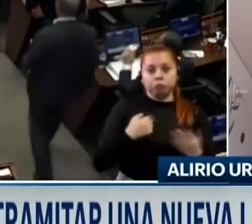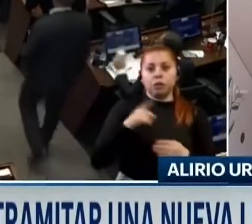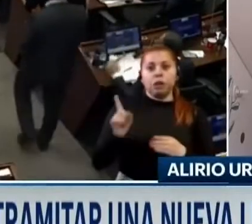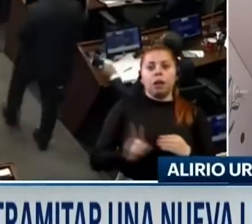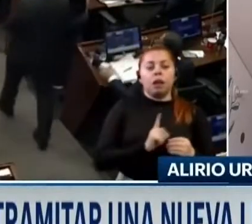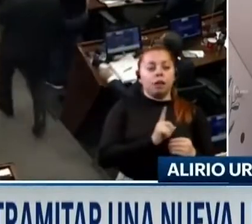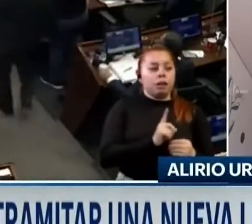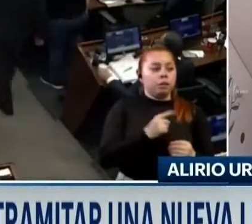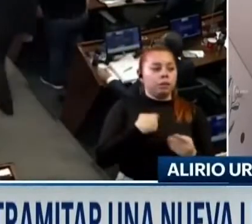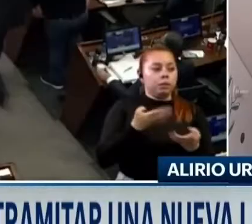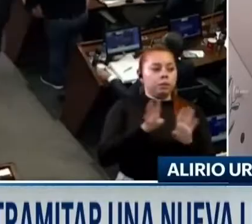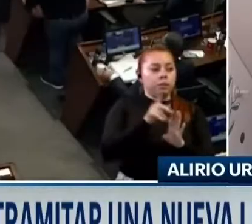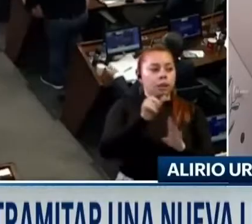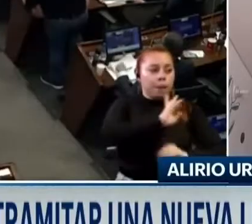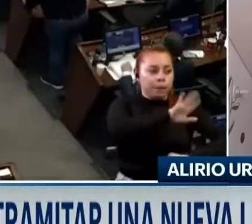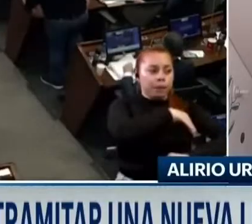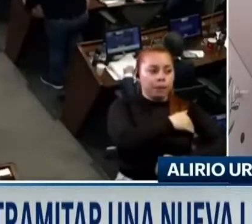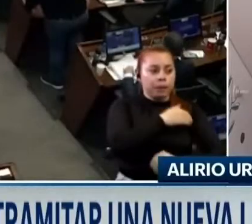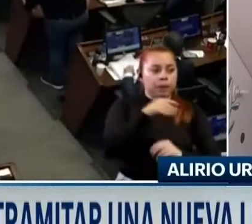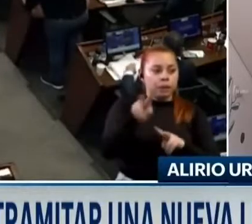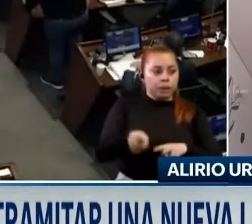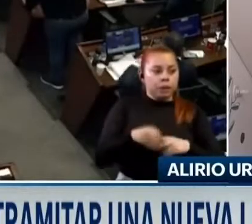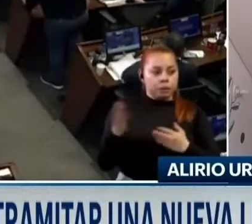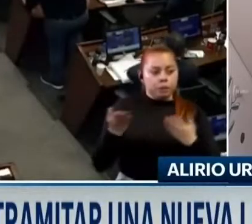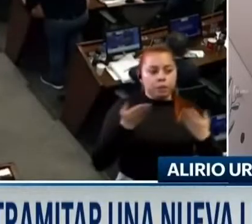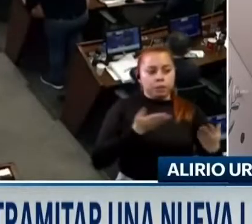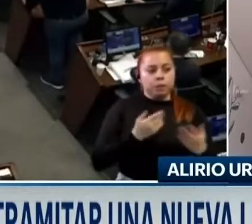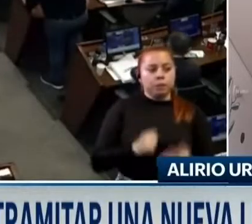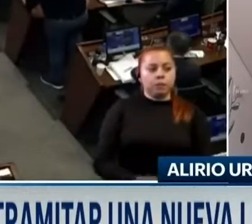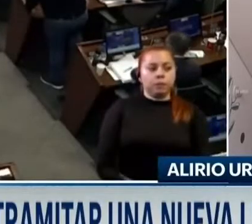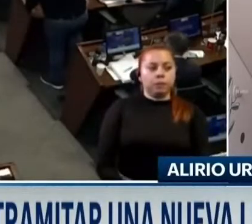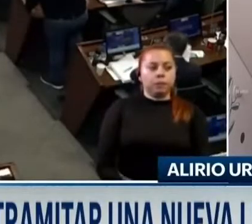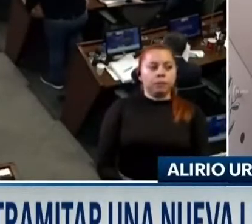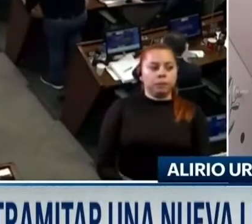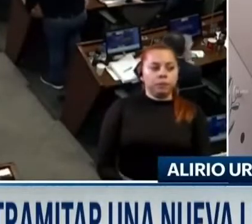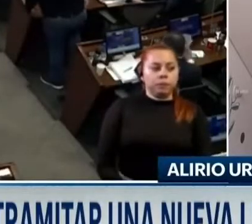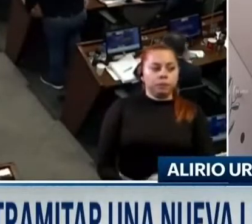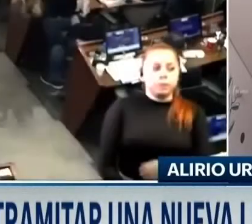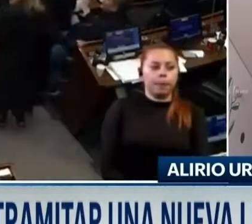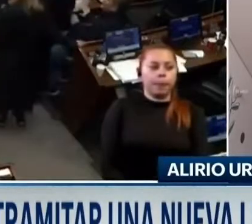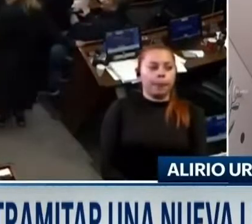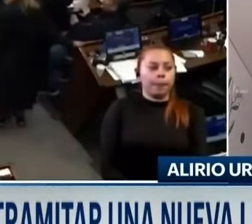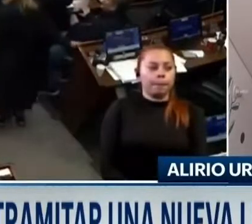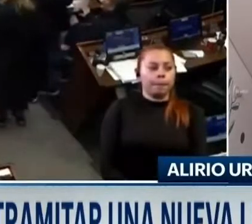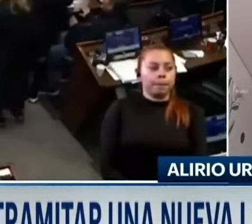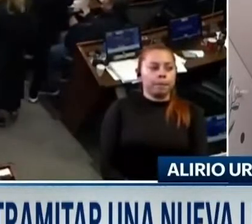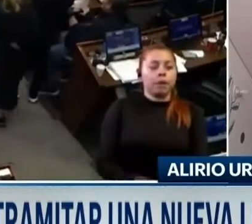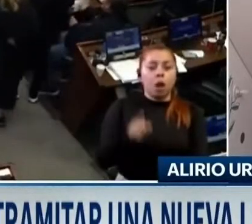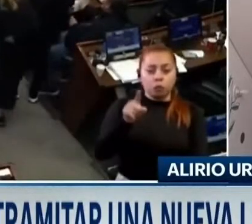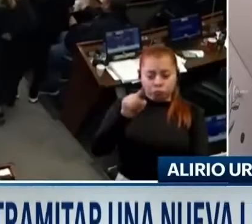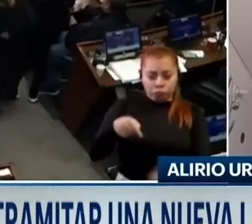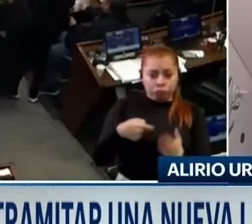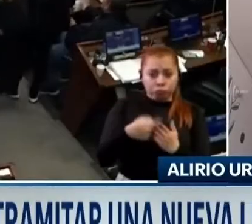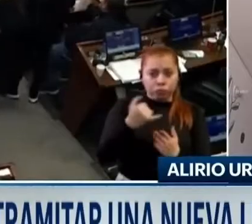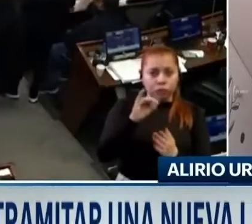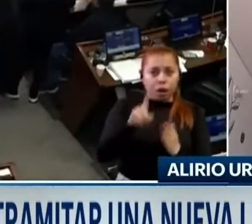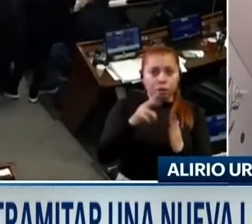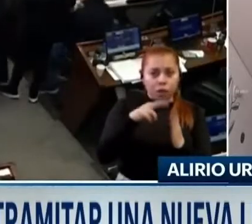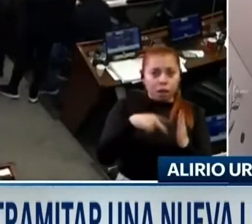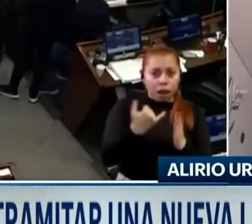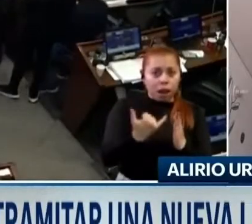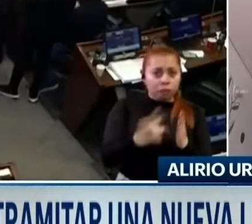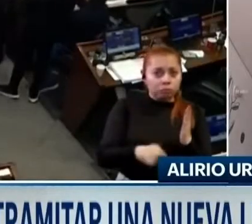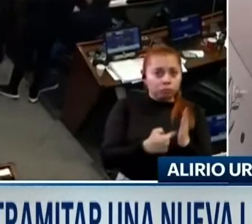proyecto de la paz total Bueno no sé los tiempos que ha dicho la corte es que hacia el Diez de Julio ellos podrían